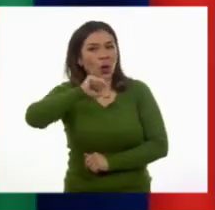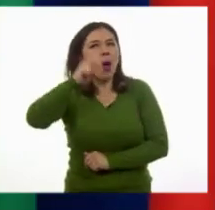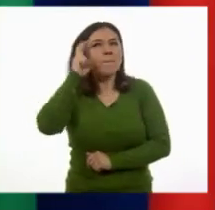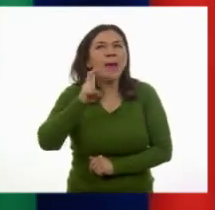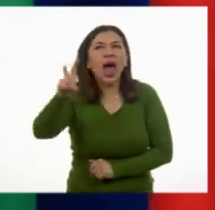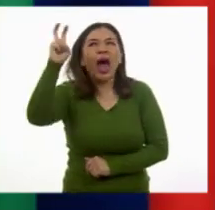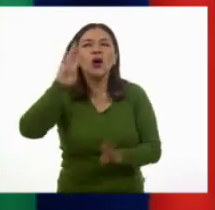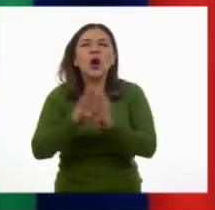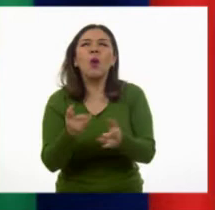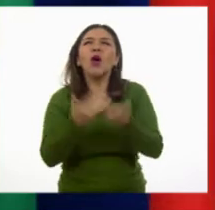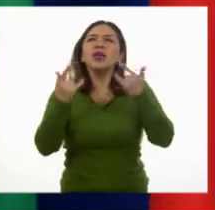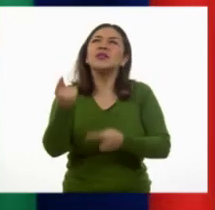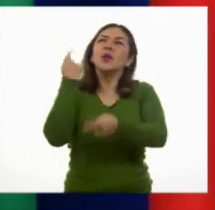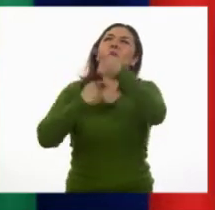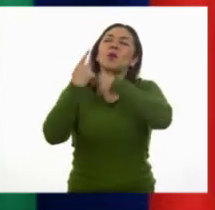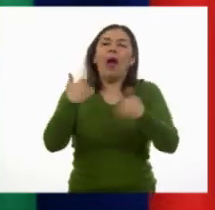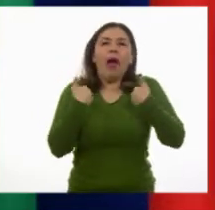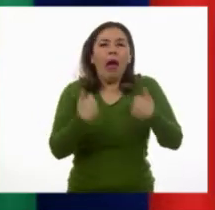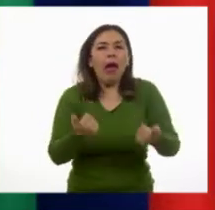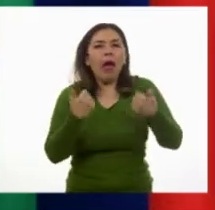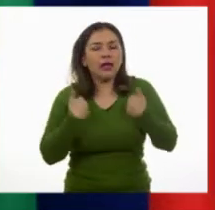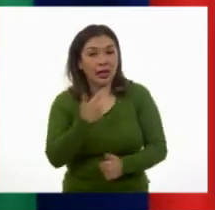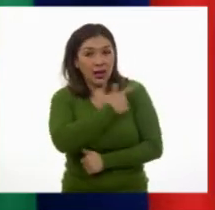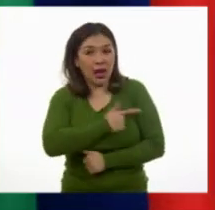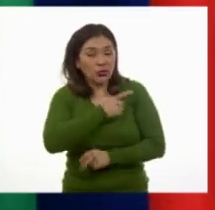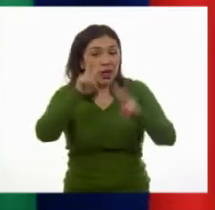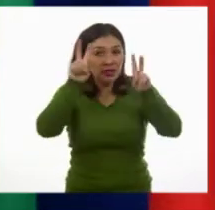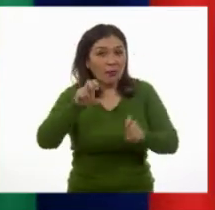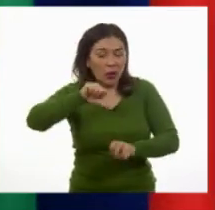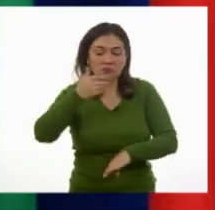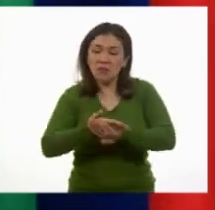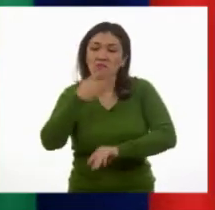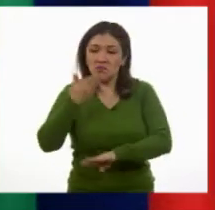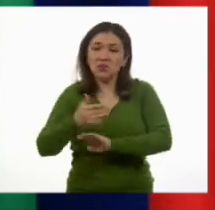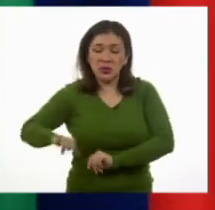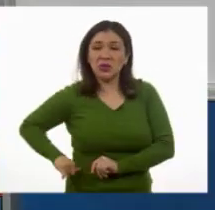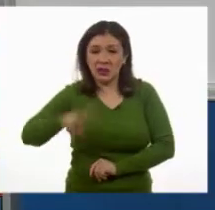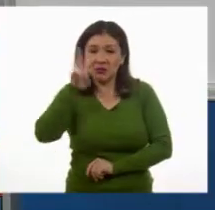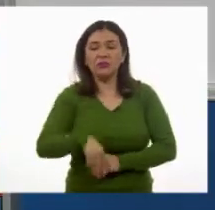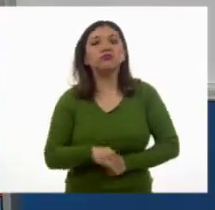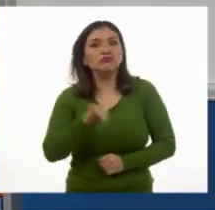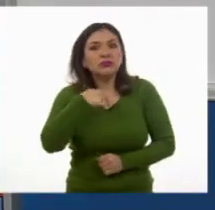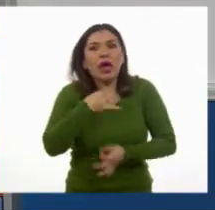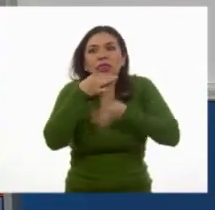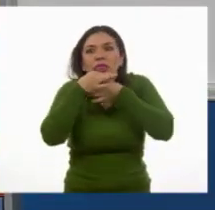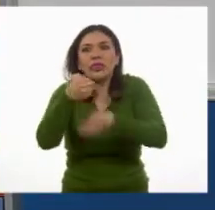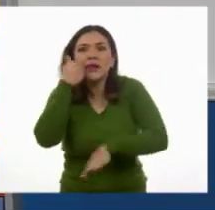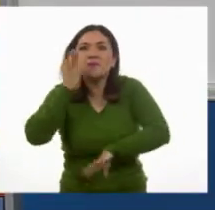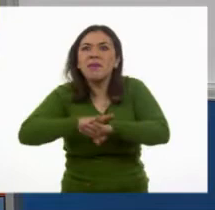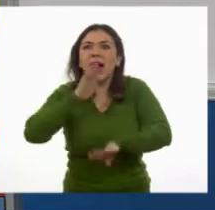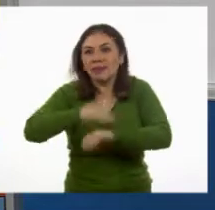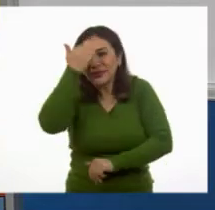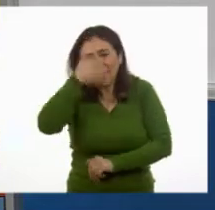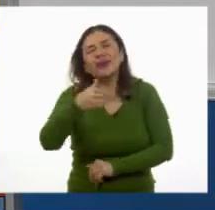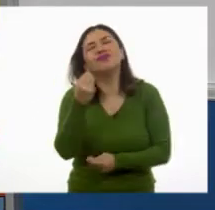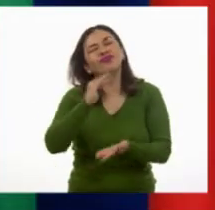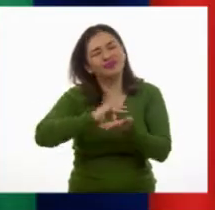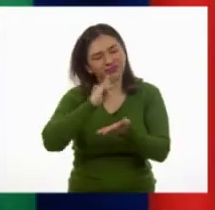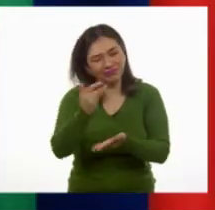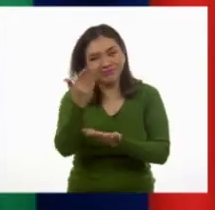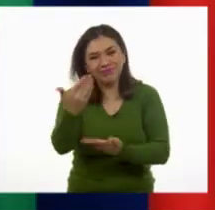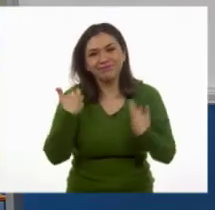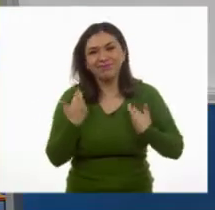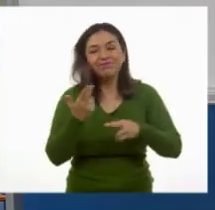viaje por el tiempo y hayan comprendido y disfrutado este tema tan interesante. Bastante. Yo quedé picadísimo como siempre. Sí. Muchísimas